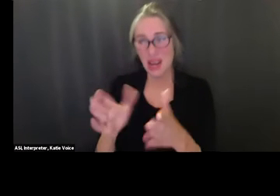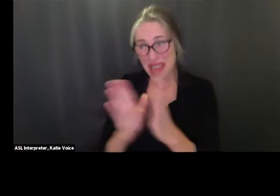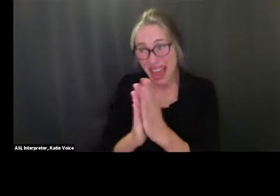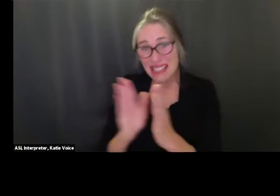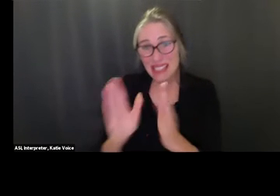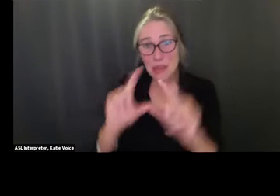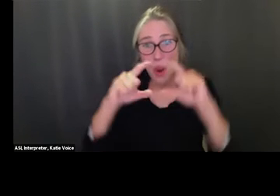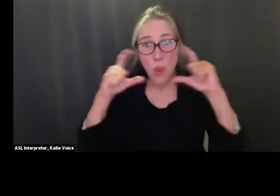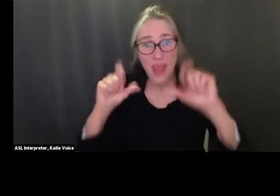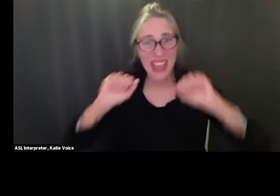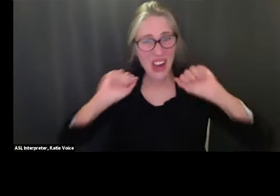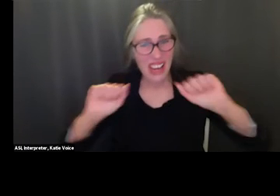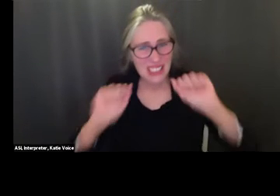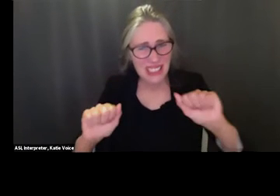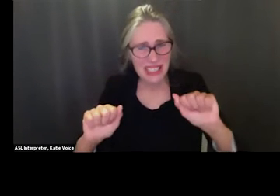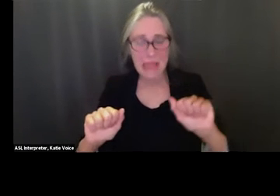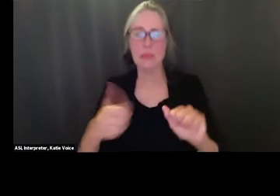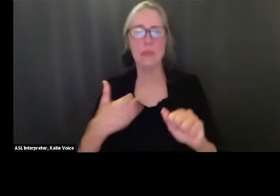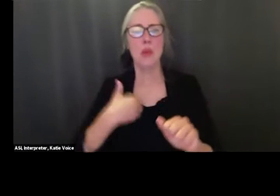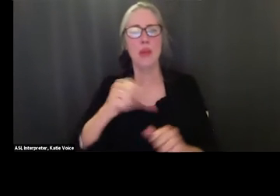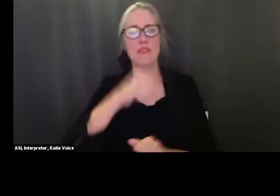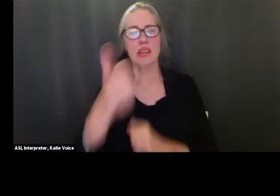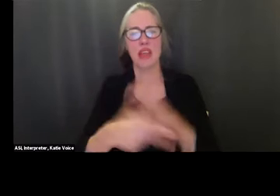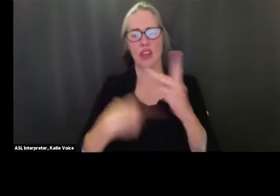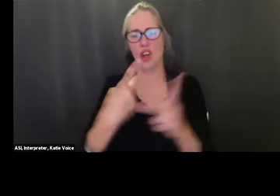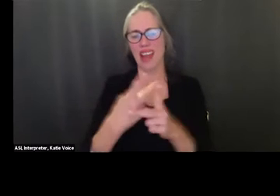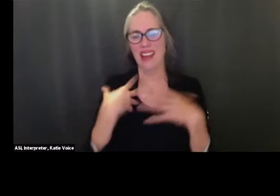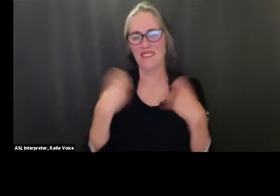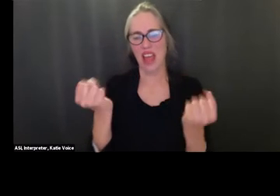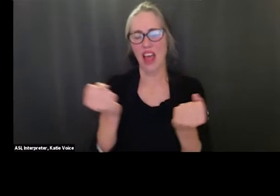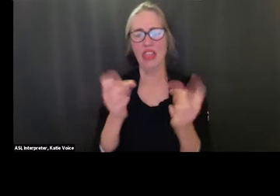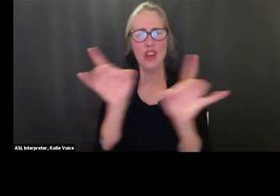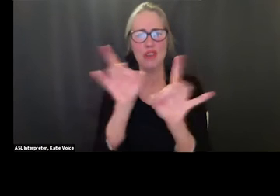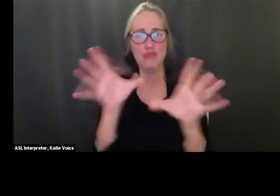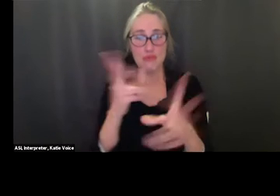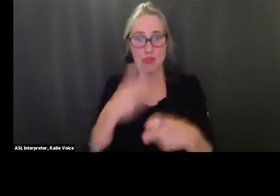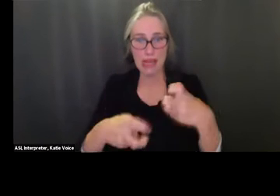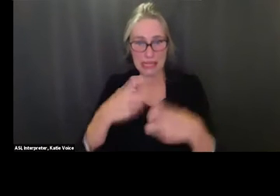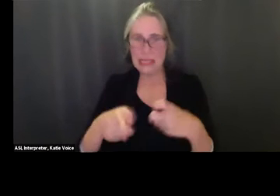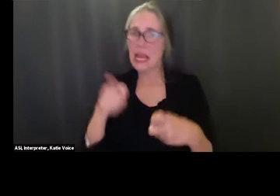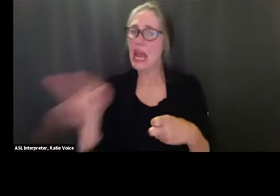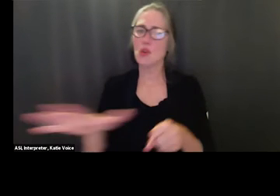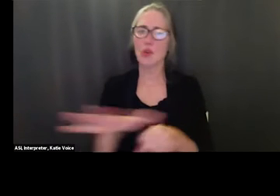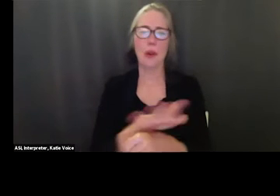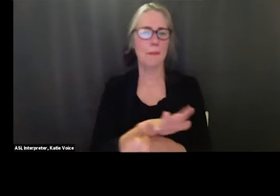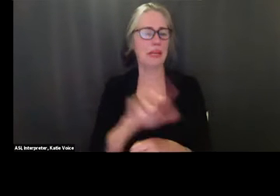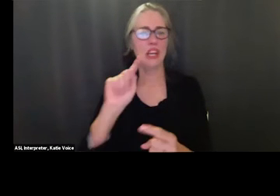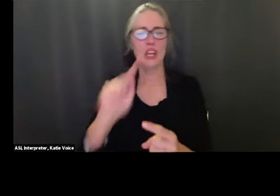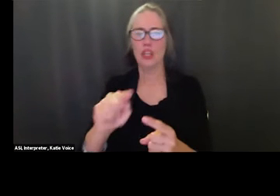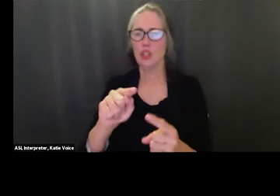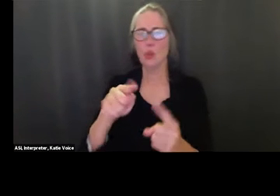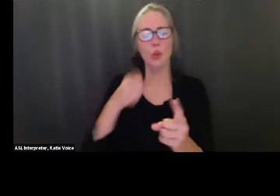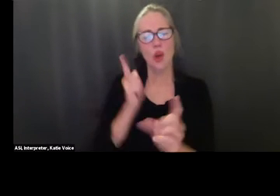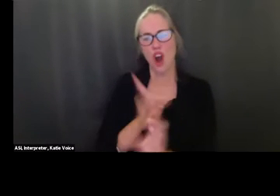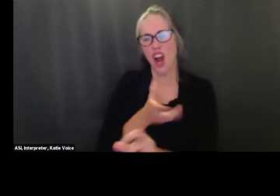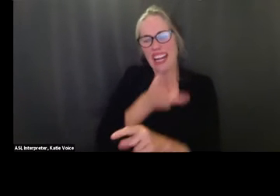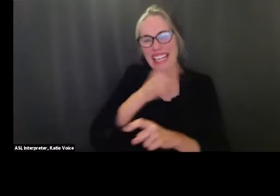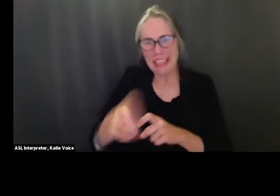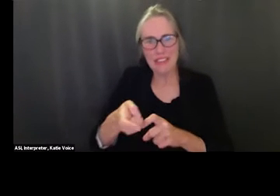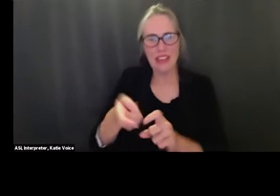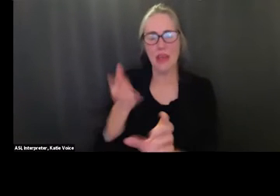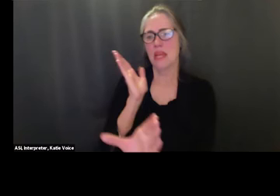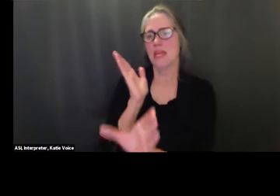Tenemos otro tipo de crisis de salud en nuestras manos y están ustedes ignorando la